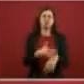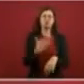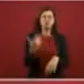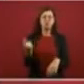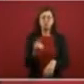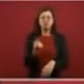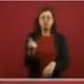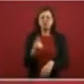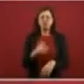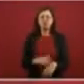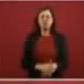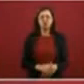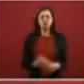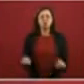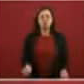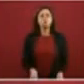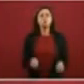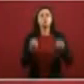¿cuánto cuesta